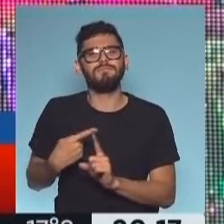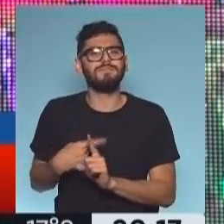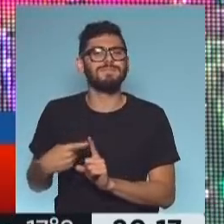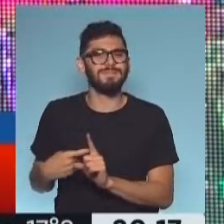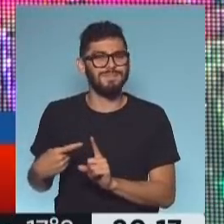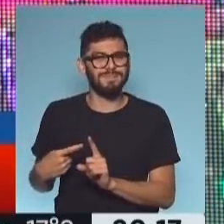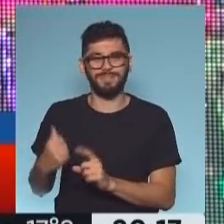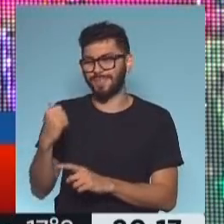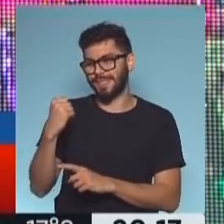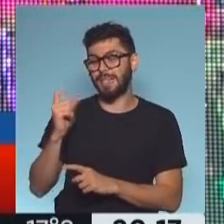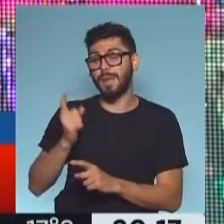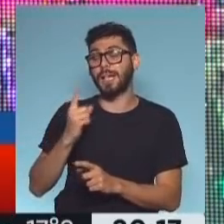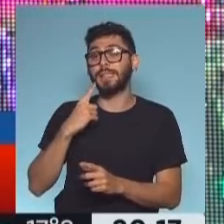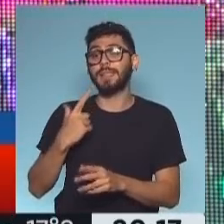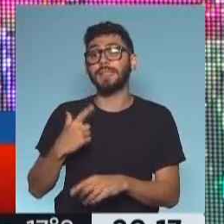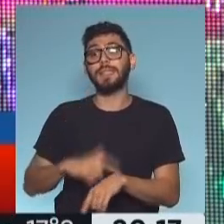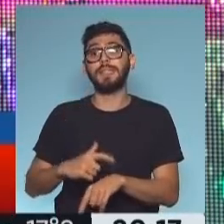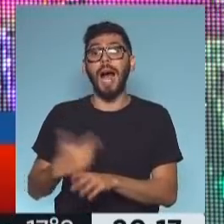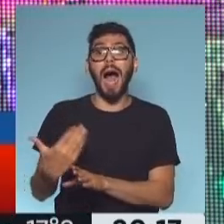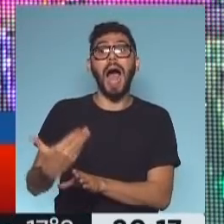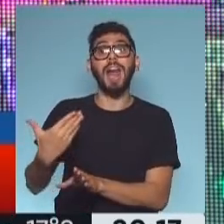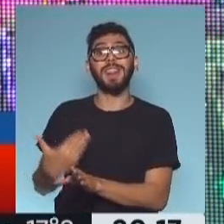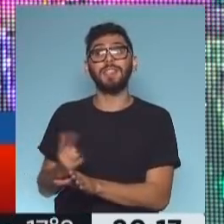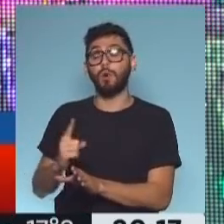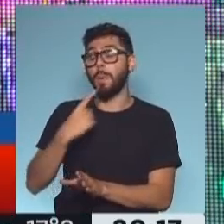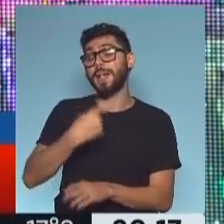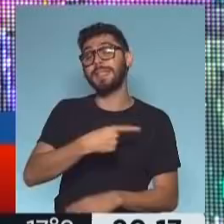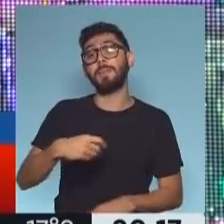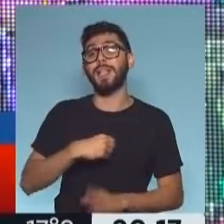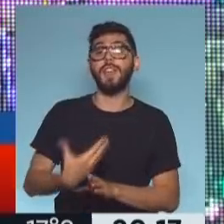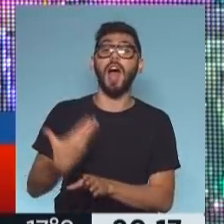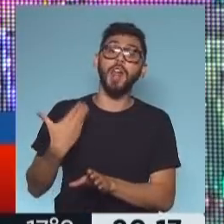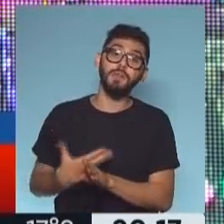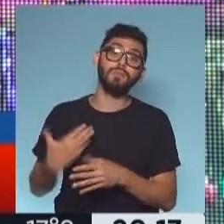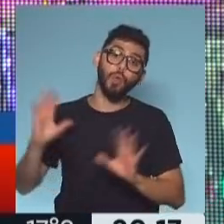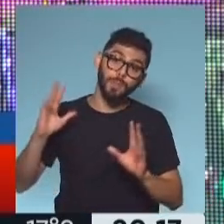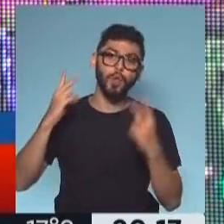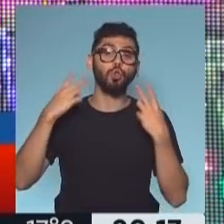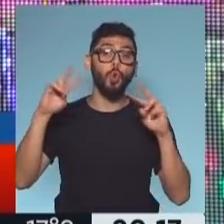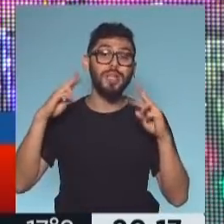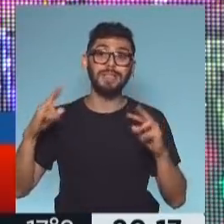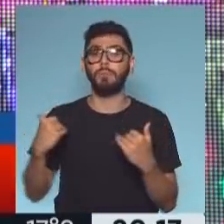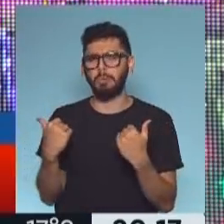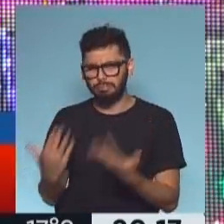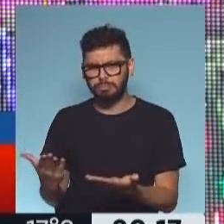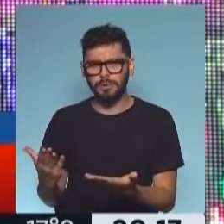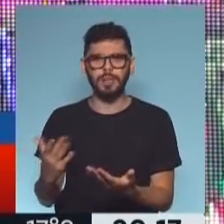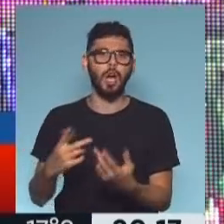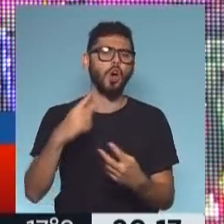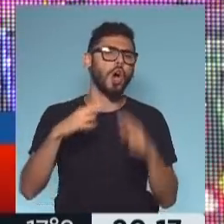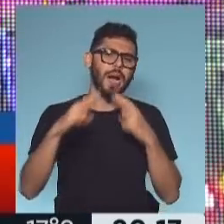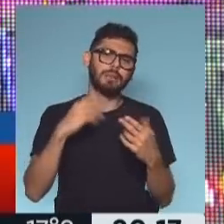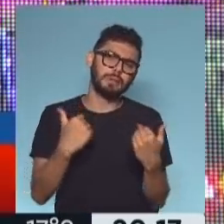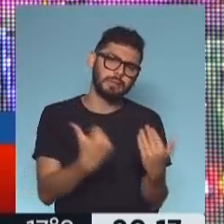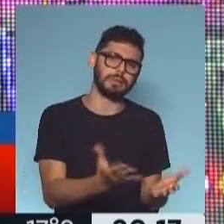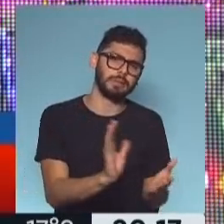no llegaron antes, ¿no? Quizás Semana Santa, el vapuleado turismo, la vapuleada gastronomía,